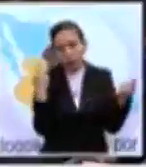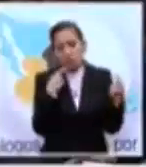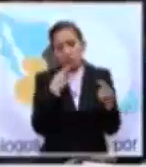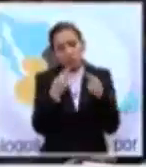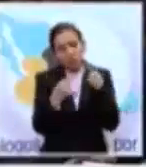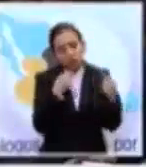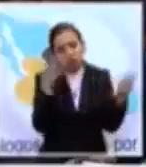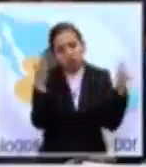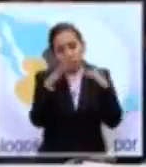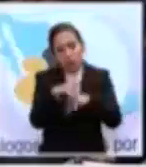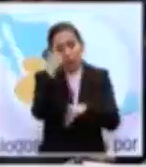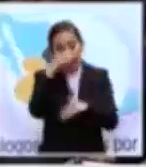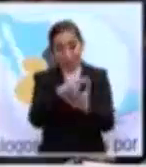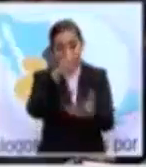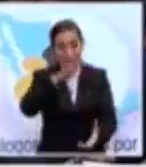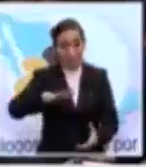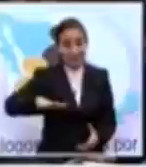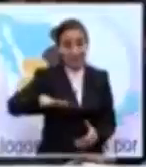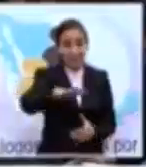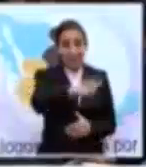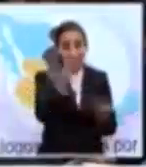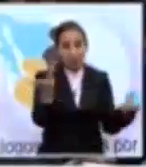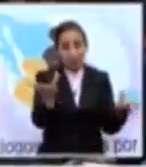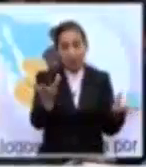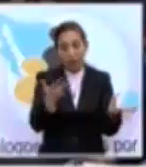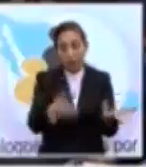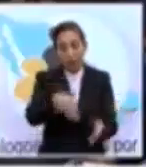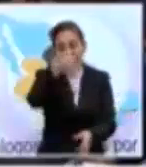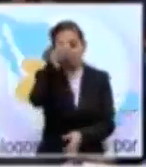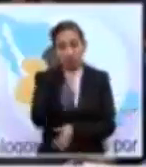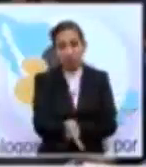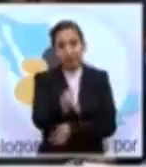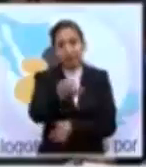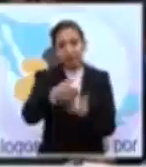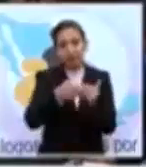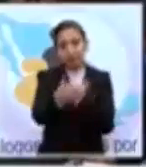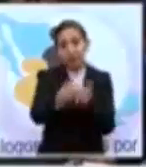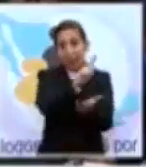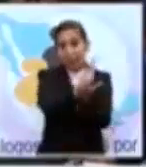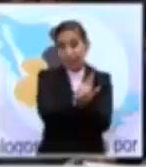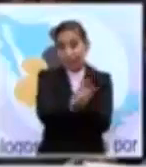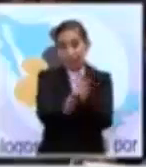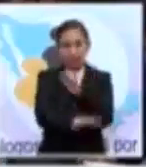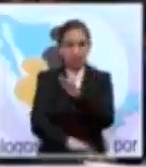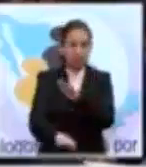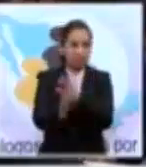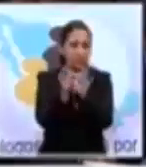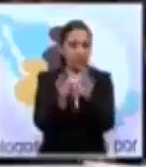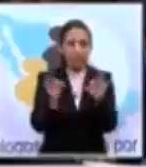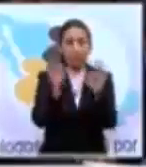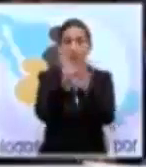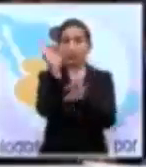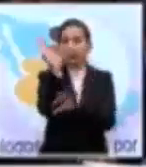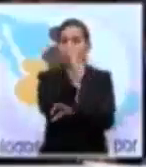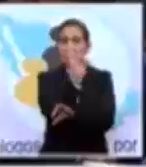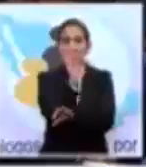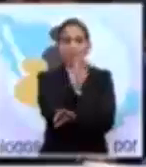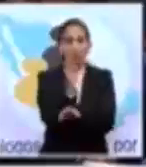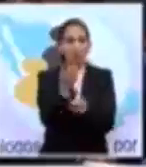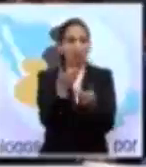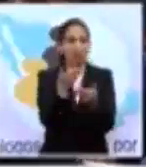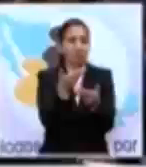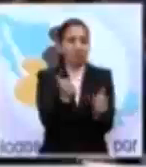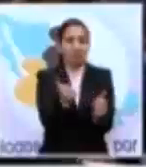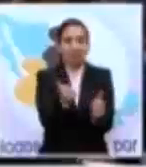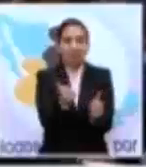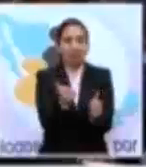las mayorías y lograr sacar adelante reformas fundamentales que quizás nadie hubiera creído que